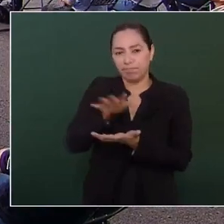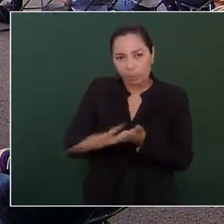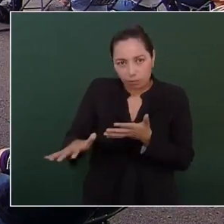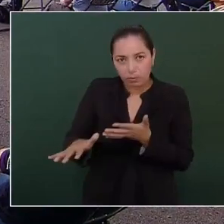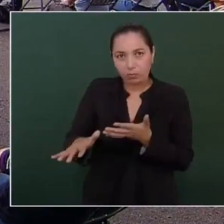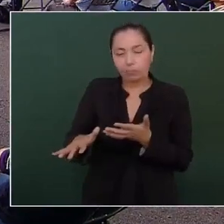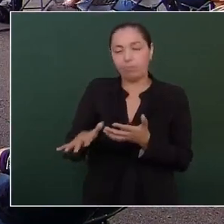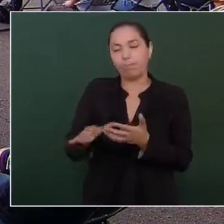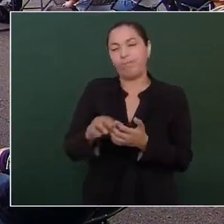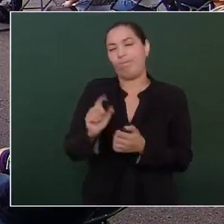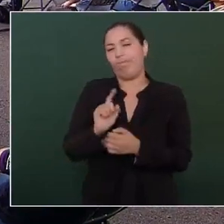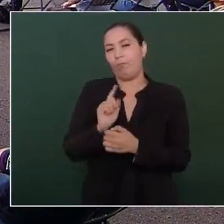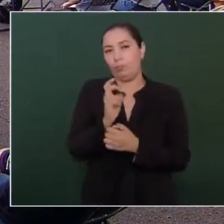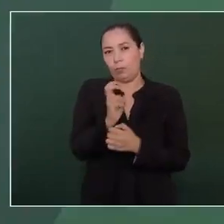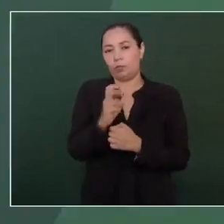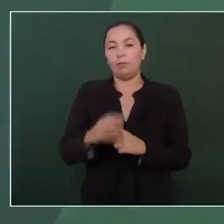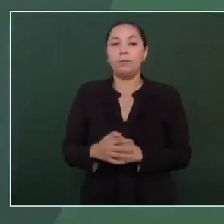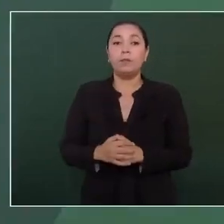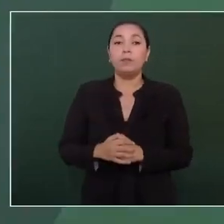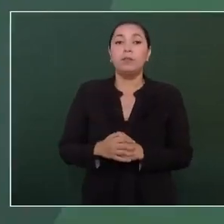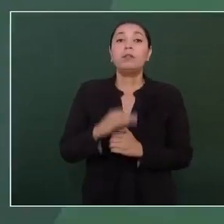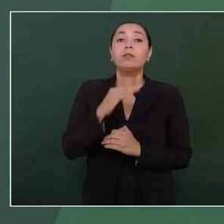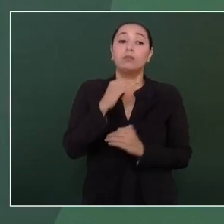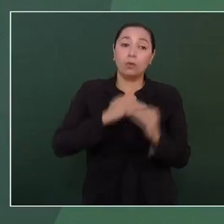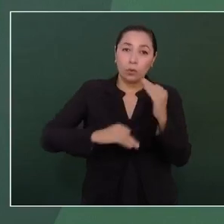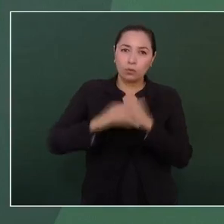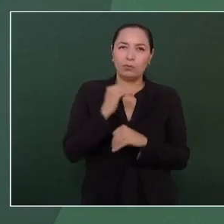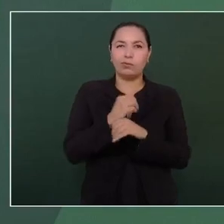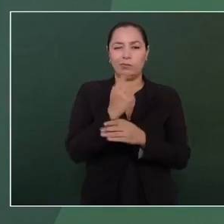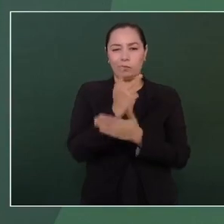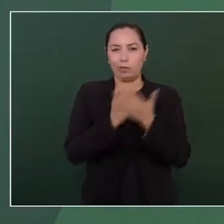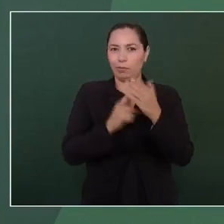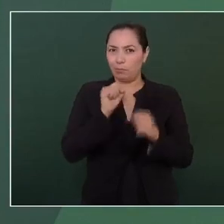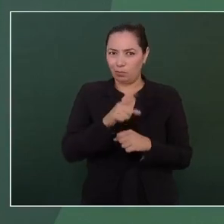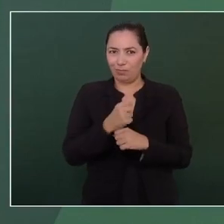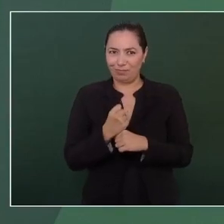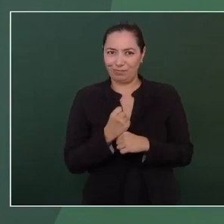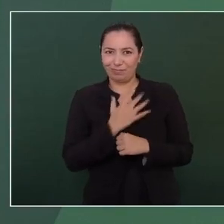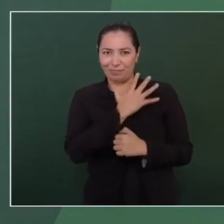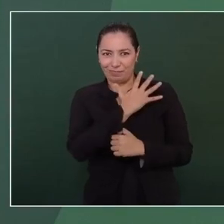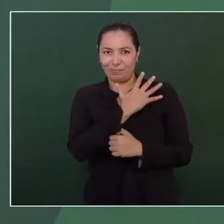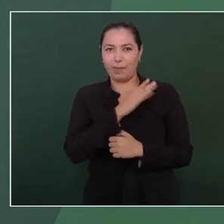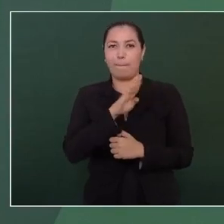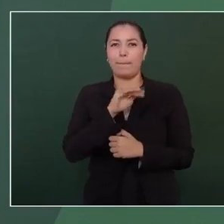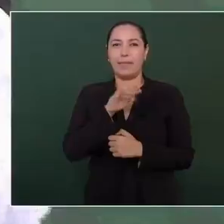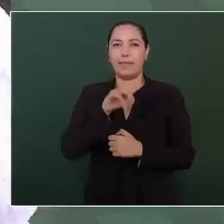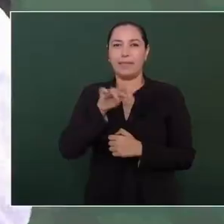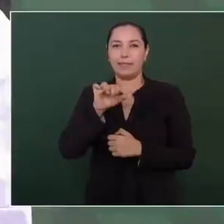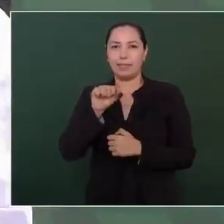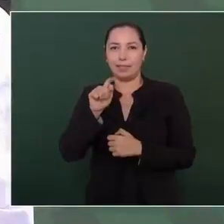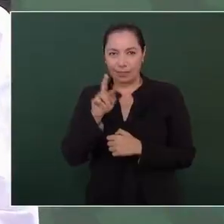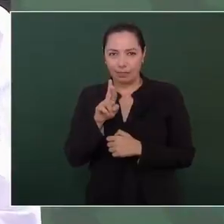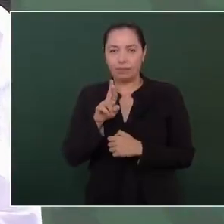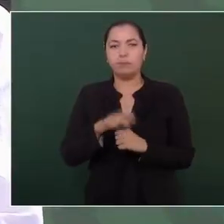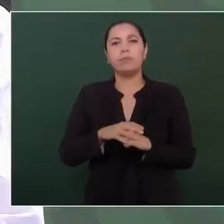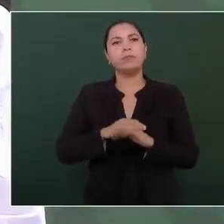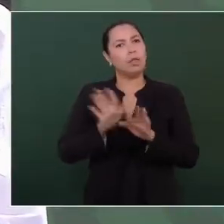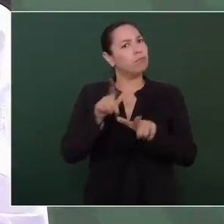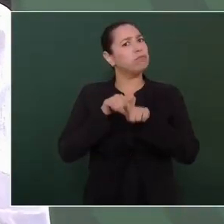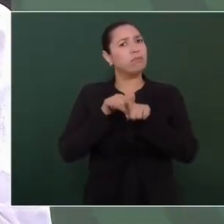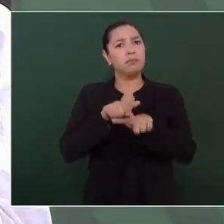frijol. Y todos los programas de bienestar continúan. Ya hablé del adulto